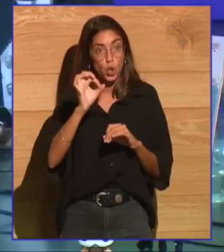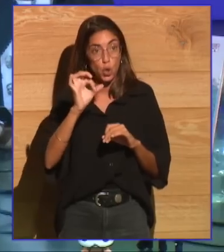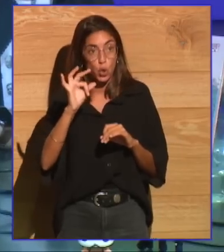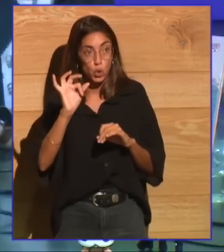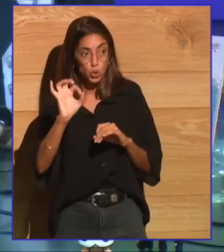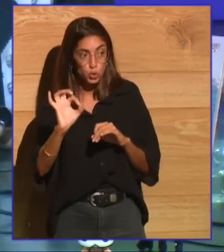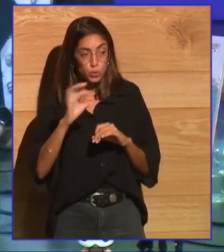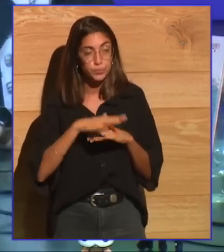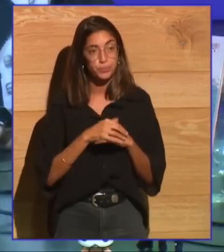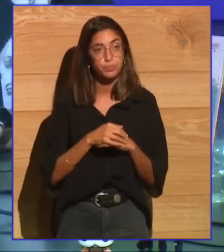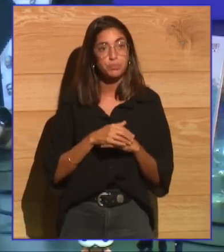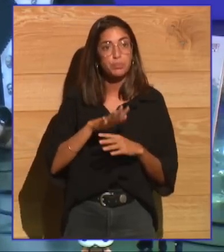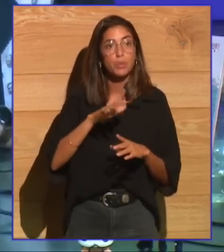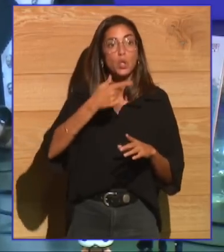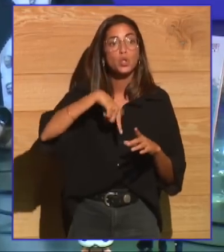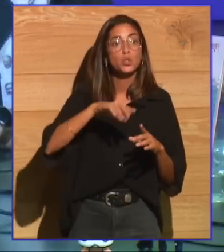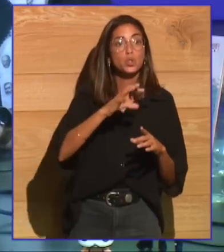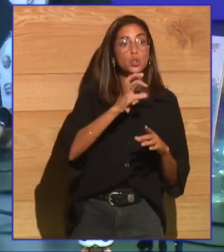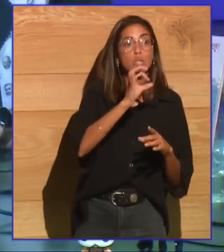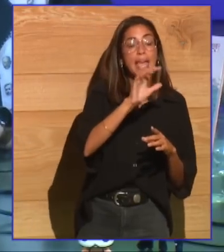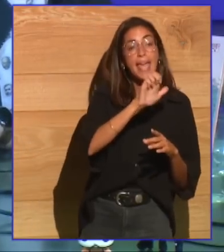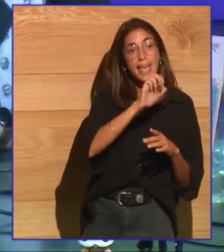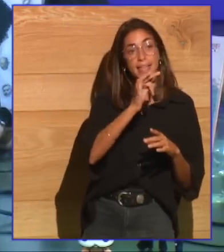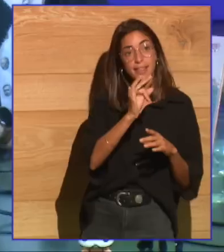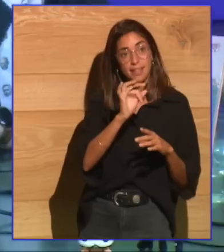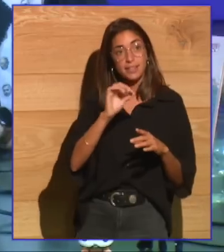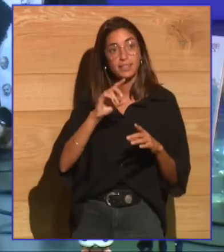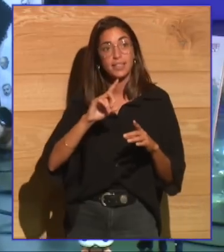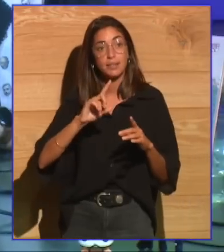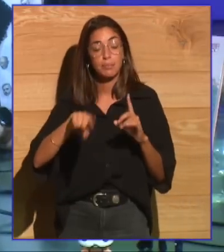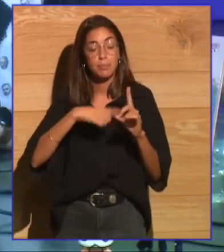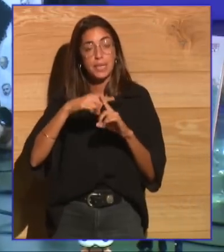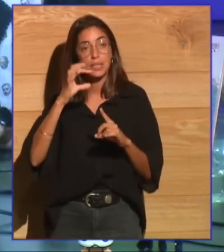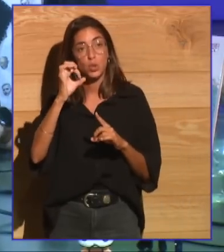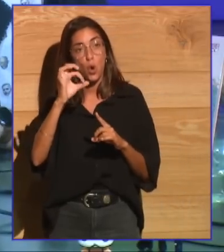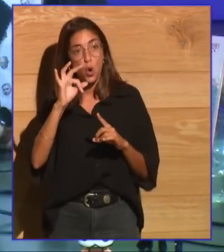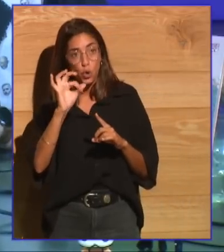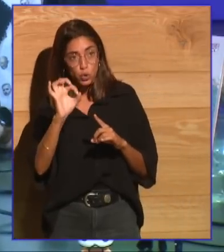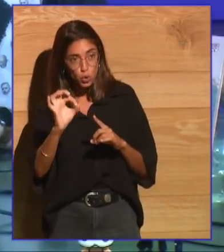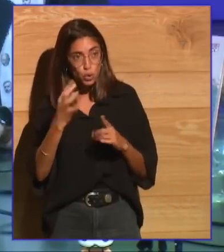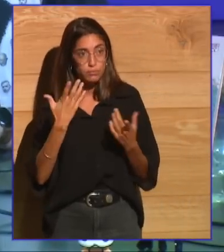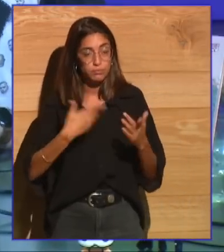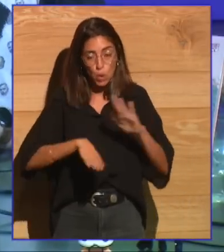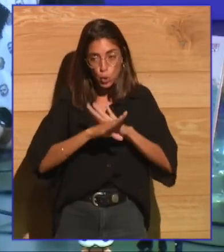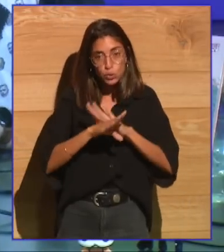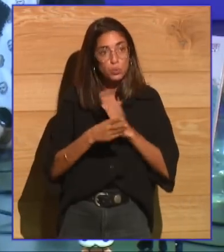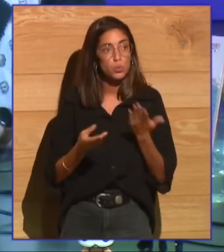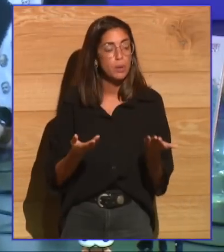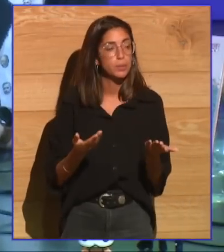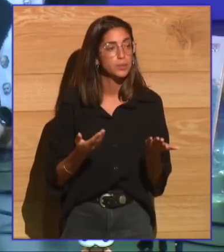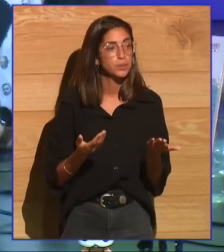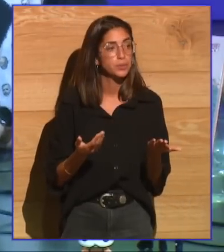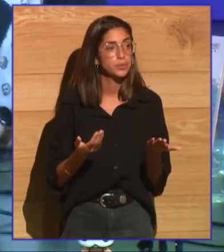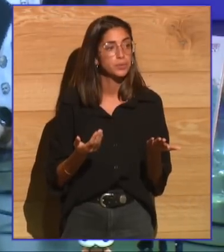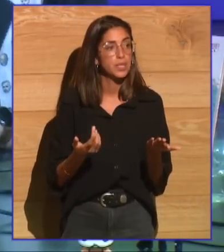vamos a avanzar hacia el este y el otro hijo no habrá mayores por asimismo vale germanas ironía